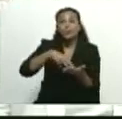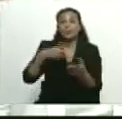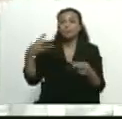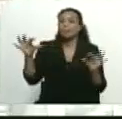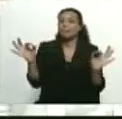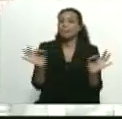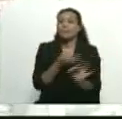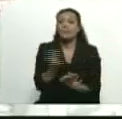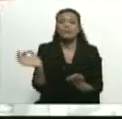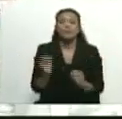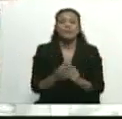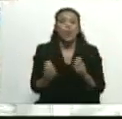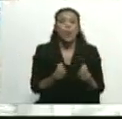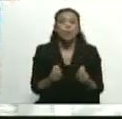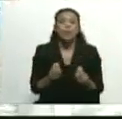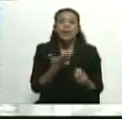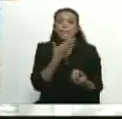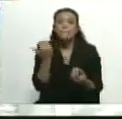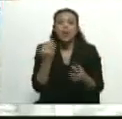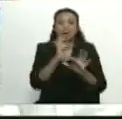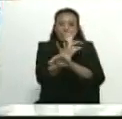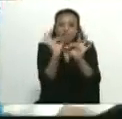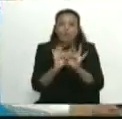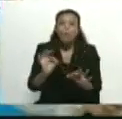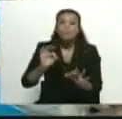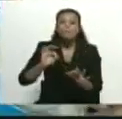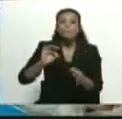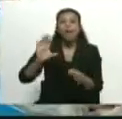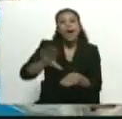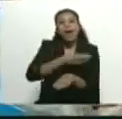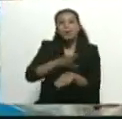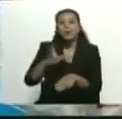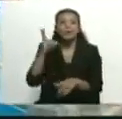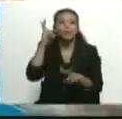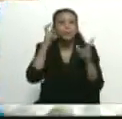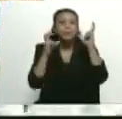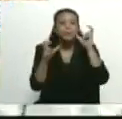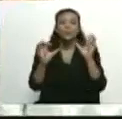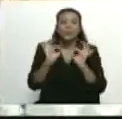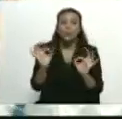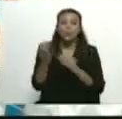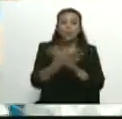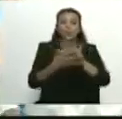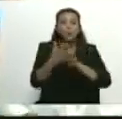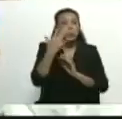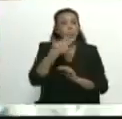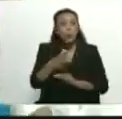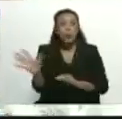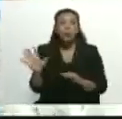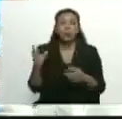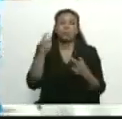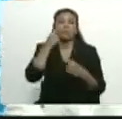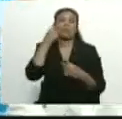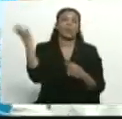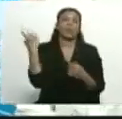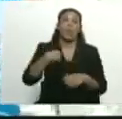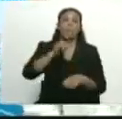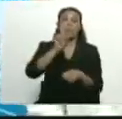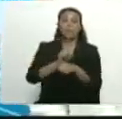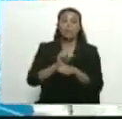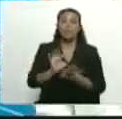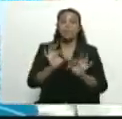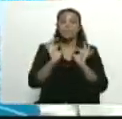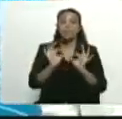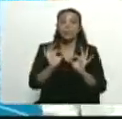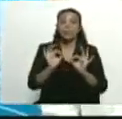broche de oro. ¿Ah? ¿Y qué mejor manera de cerrar que escuchando a estos tremendas artistas número uno